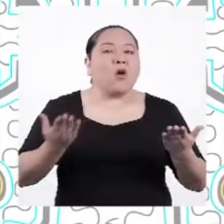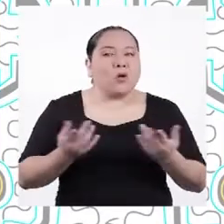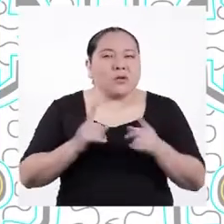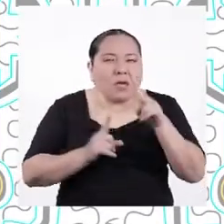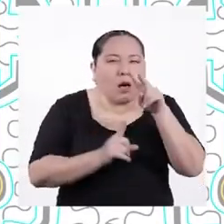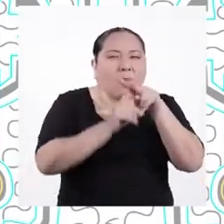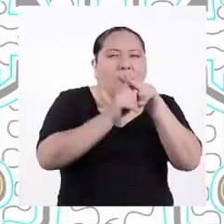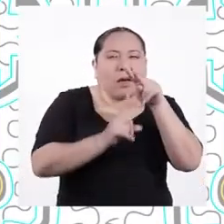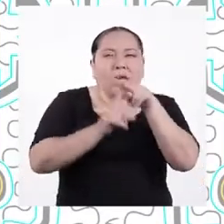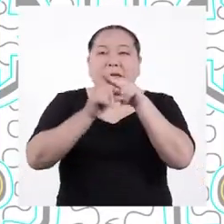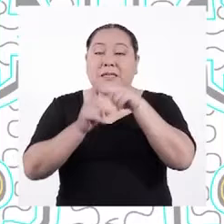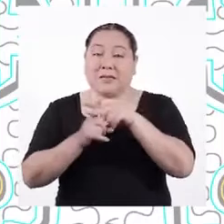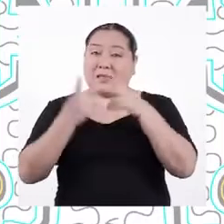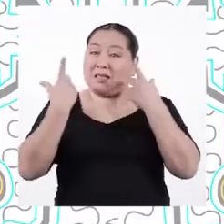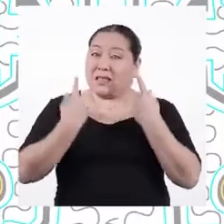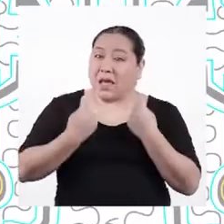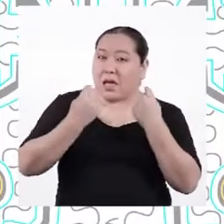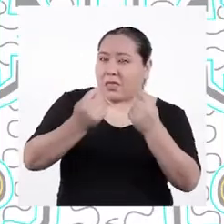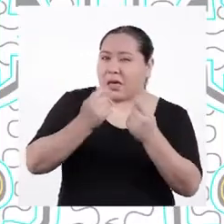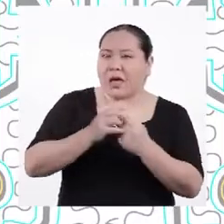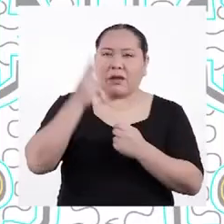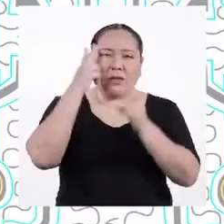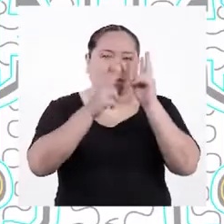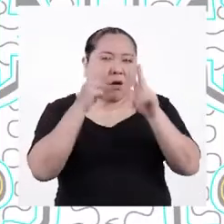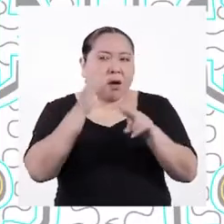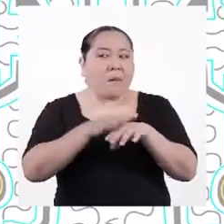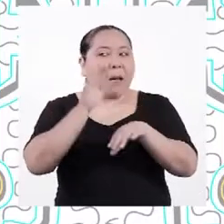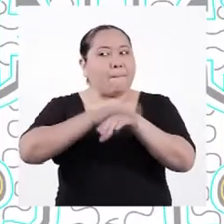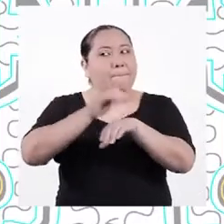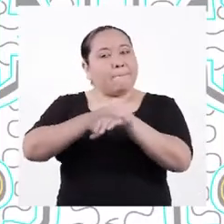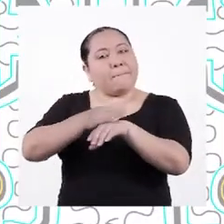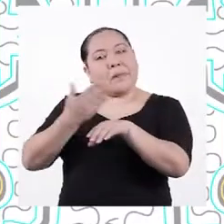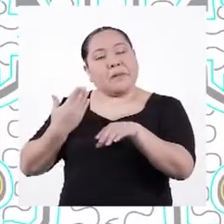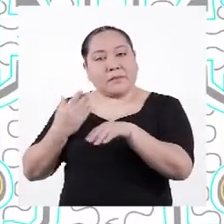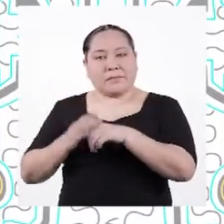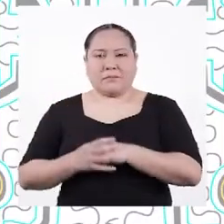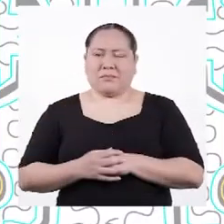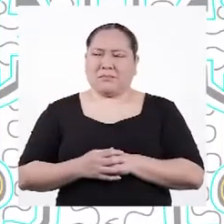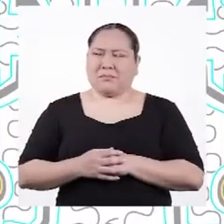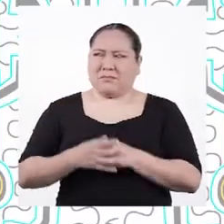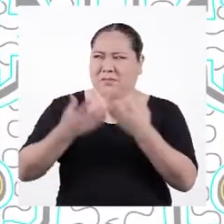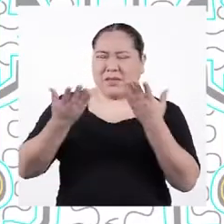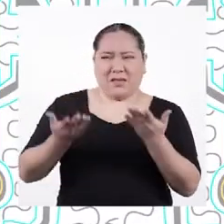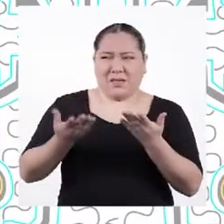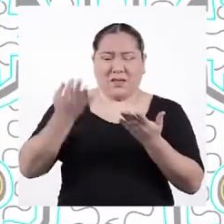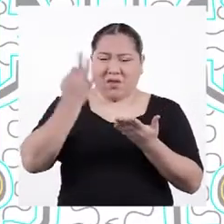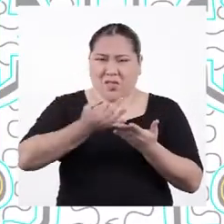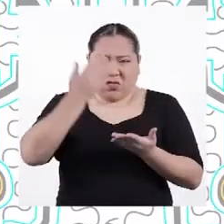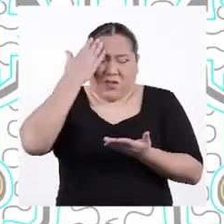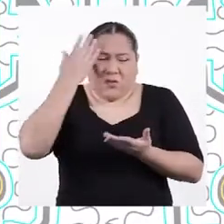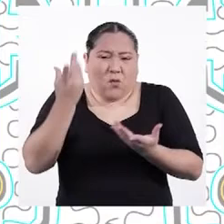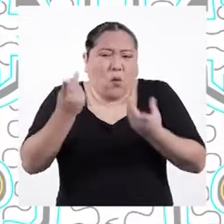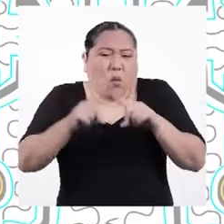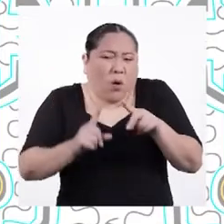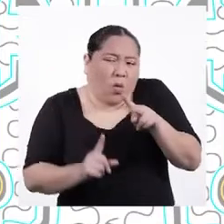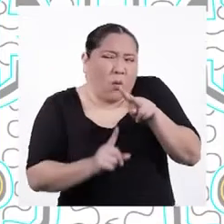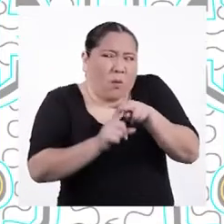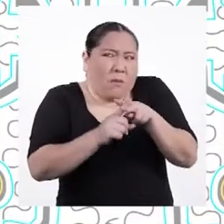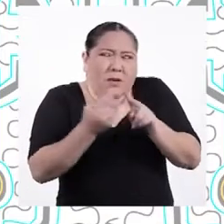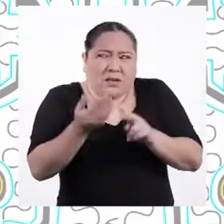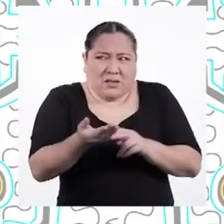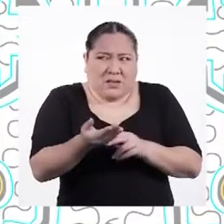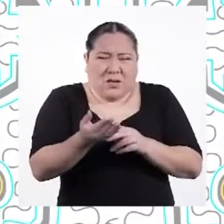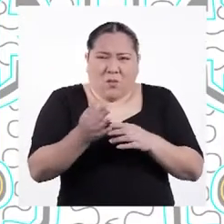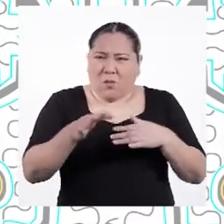de anticiparlas para poder prevenir. Pero si no podemos realmente predecir cuándo ocurrirá, ¿podemos al